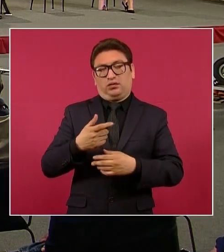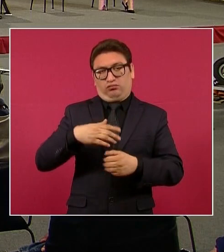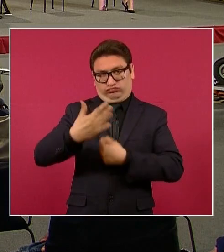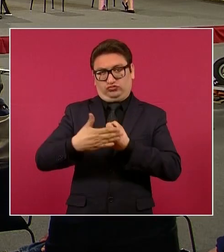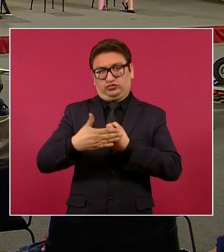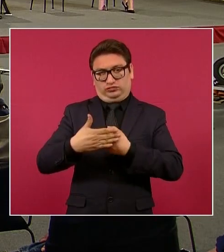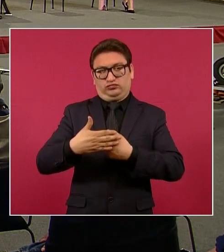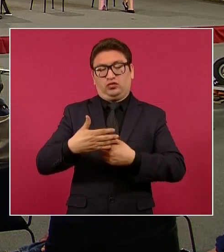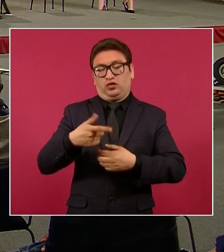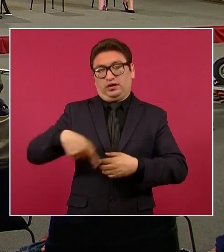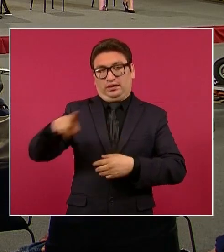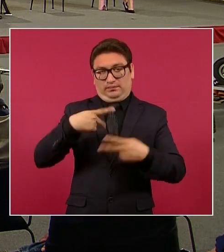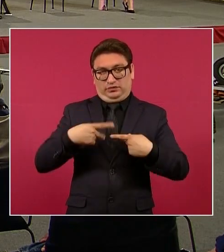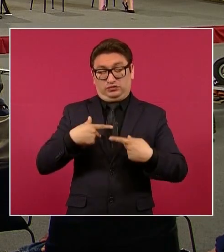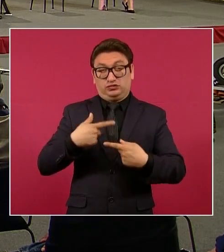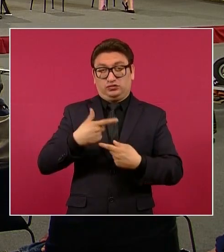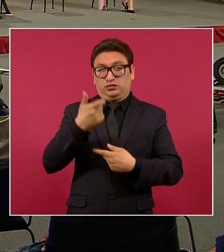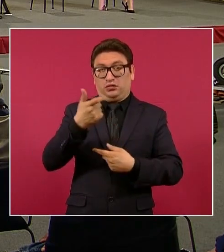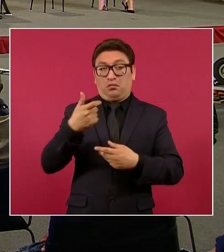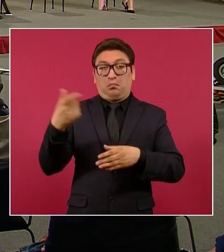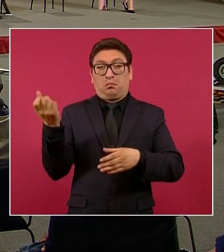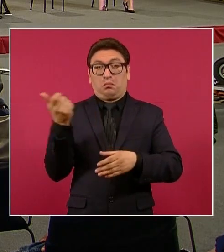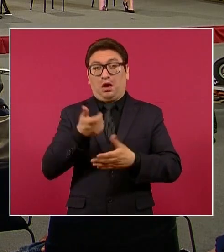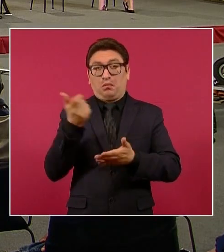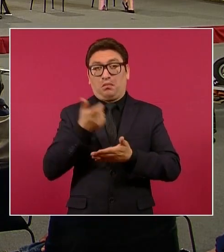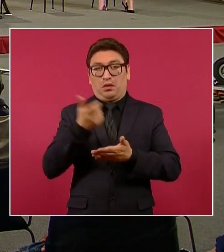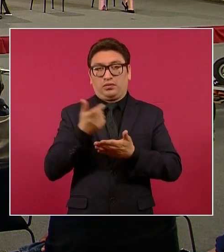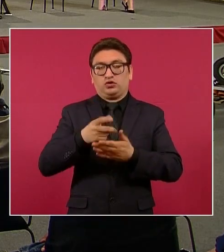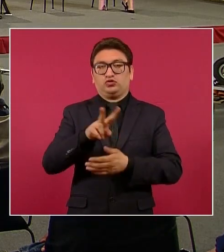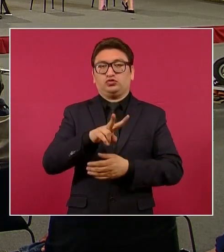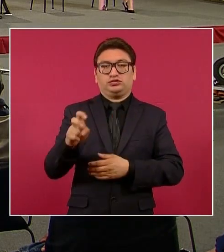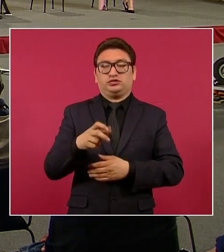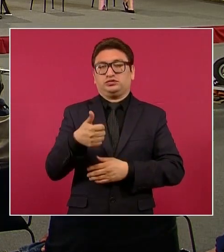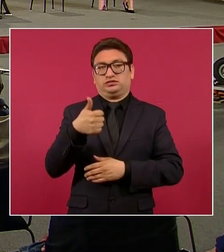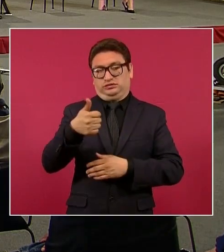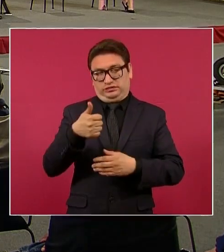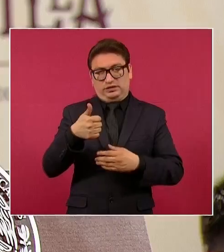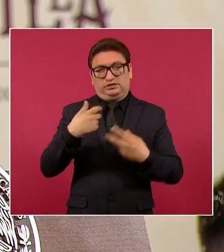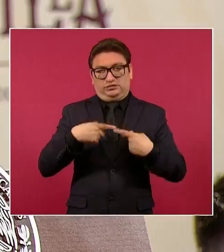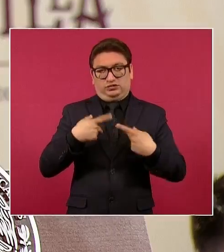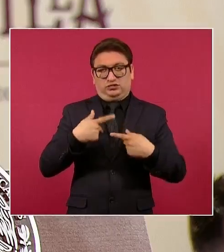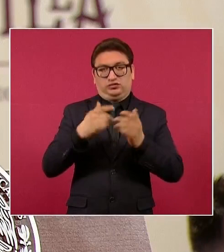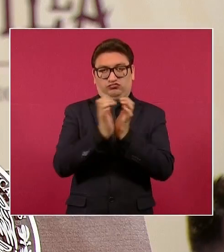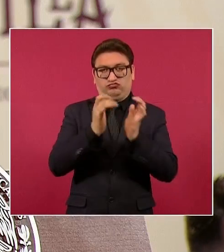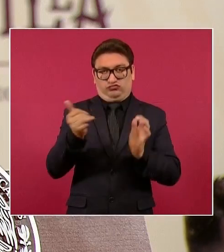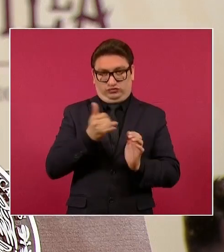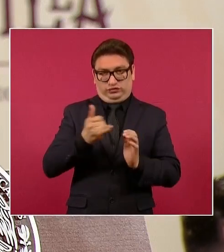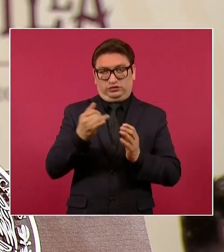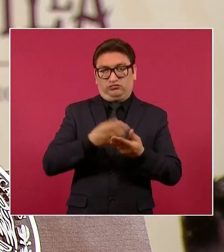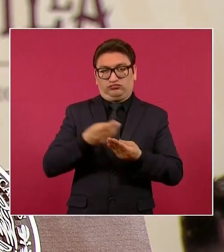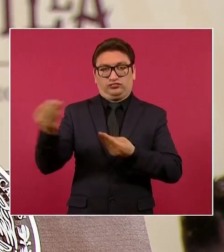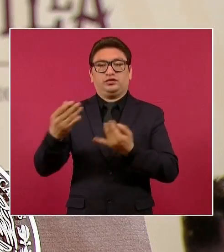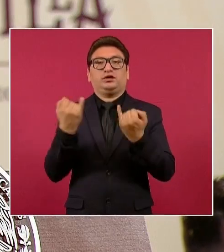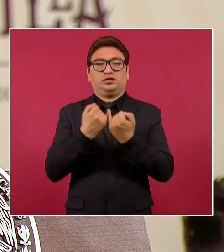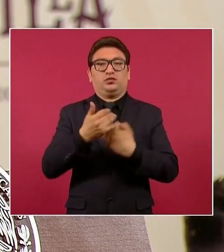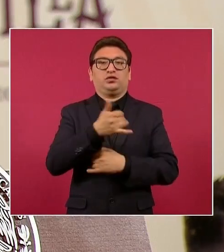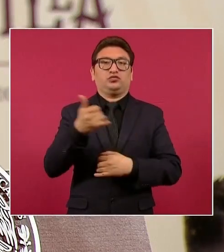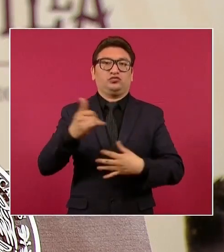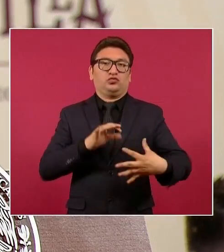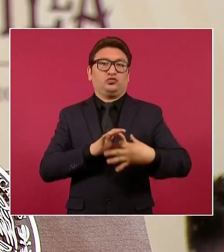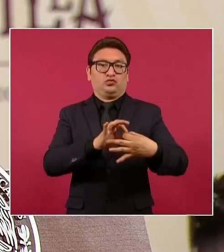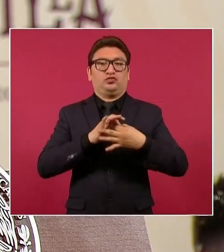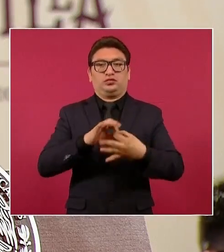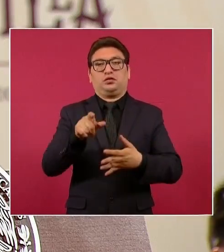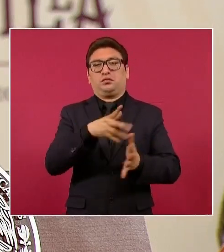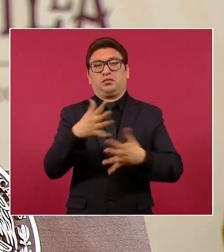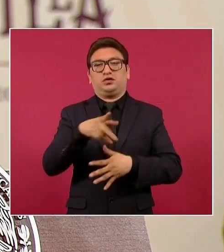Se les va a devolver a los acreditados los pagos que hicieron. Son 206 acreditados del FOVISSSTE. Tenemos con el Infonavit, es una cosa que estamos trabajando conjuntos, ellos